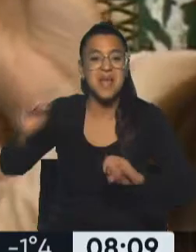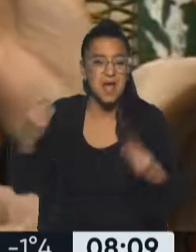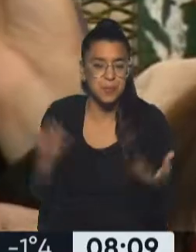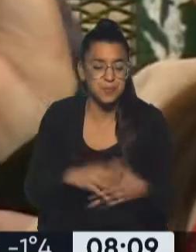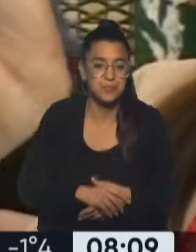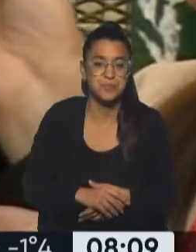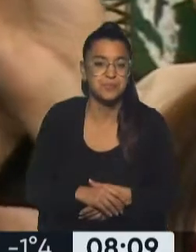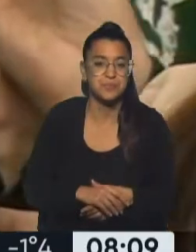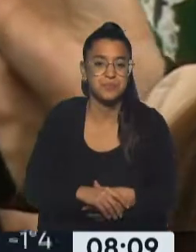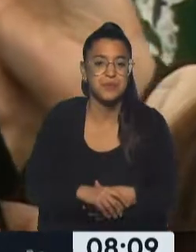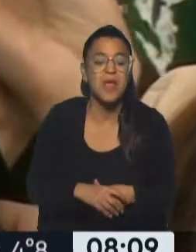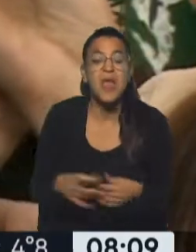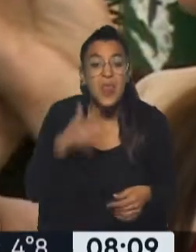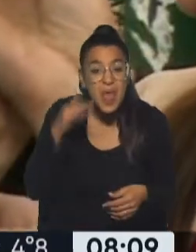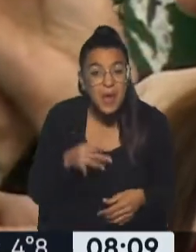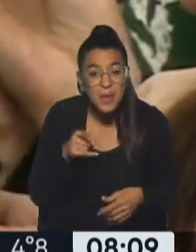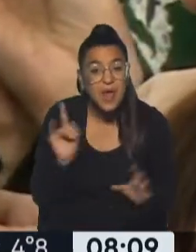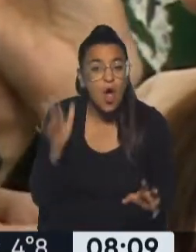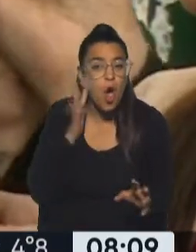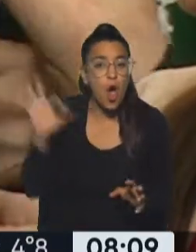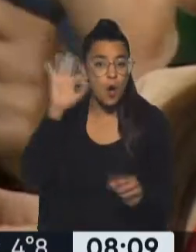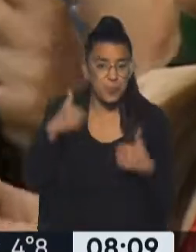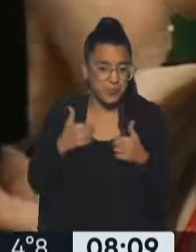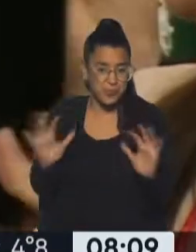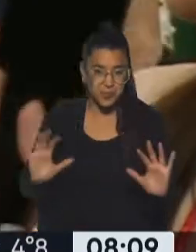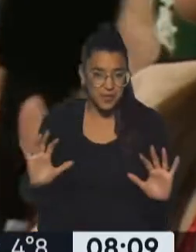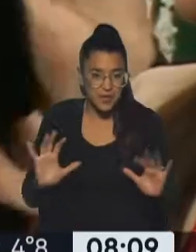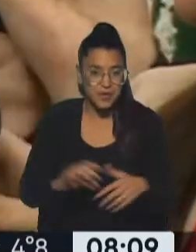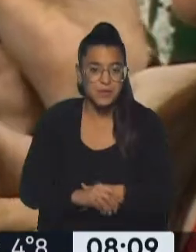una operación? No, la verdad que esa opinión...